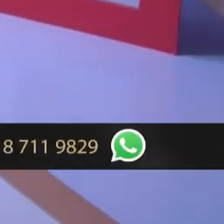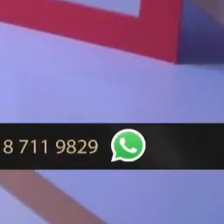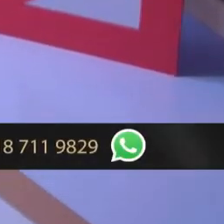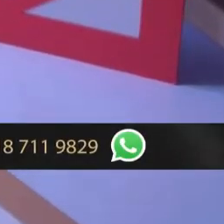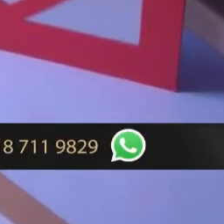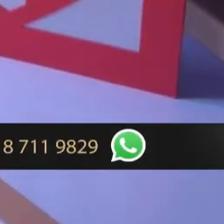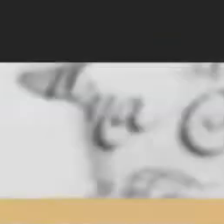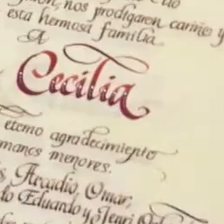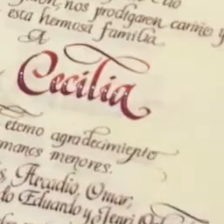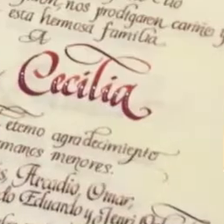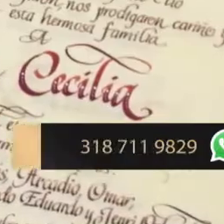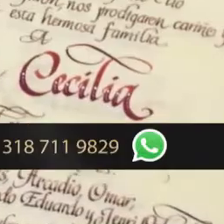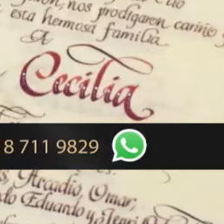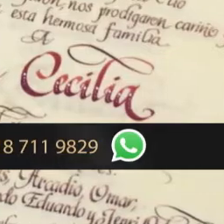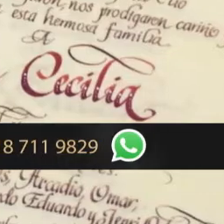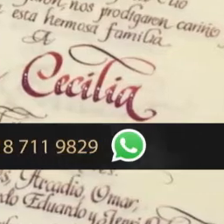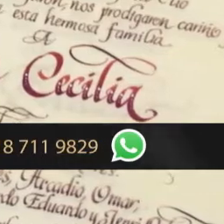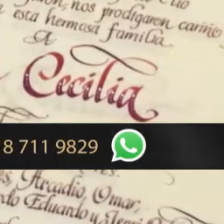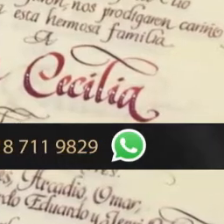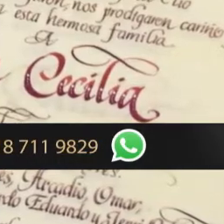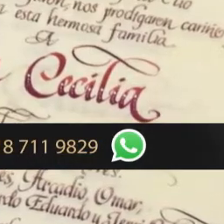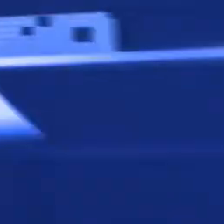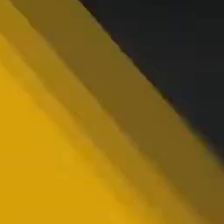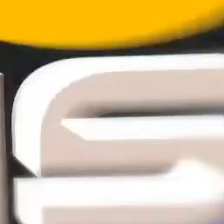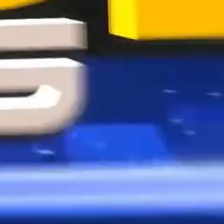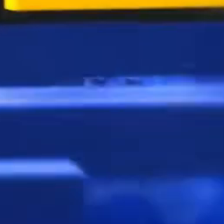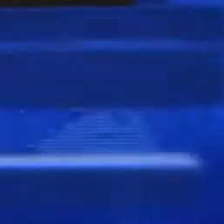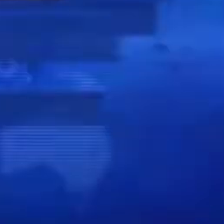318-711-9829 y cotice ahora.